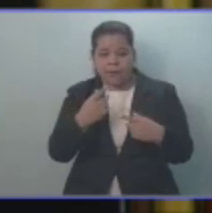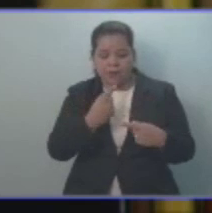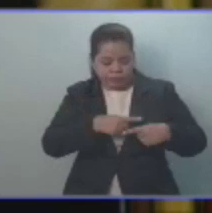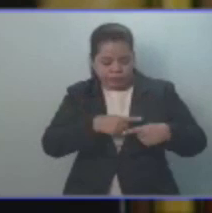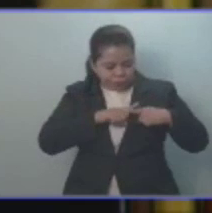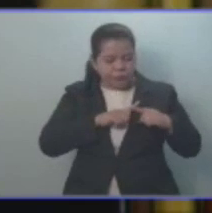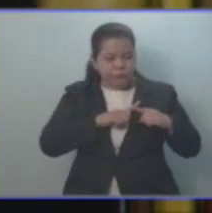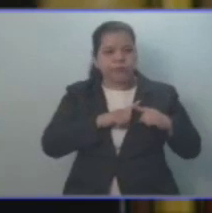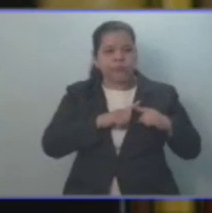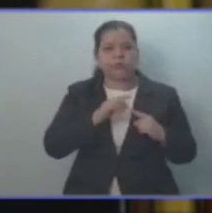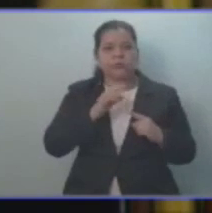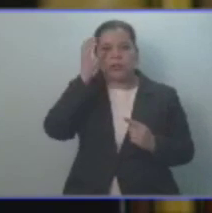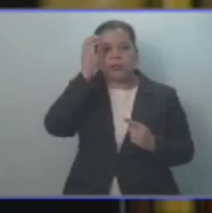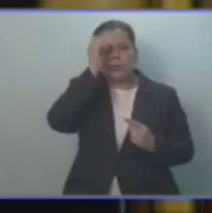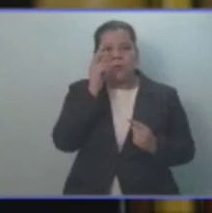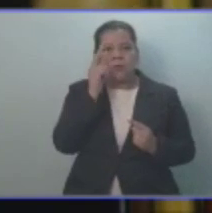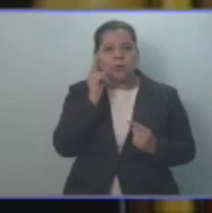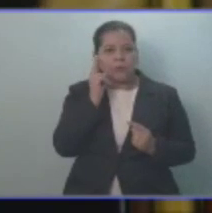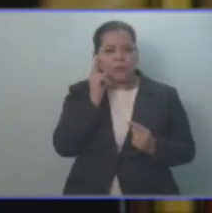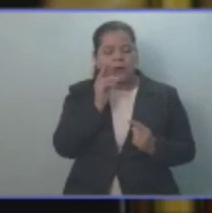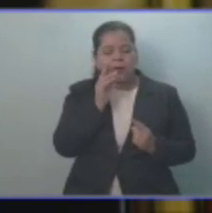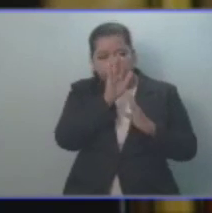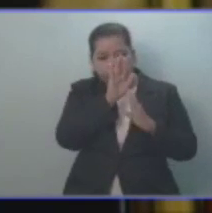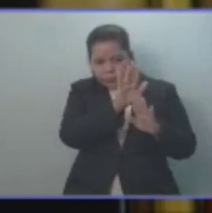Monseñor Romero.